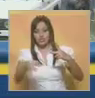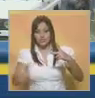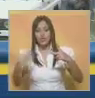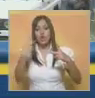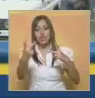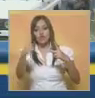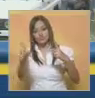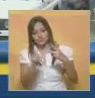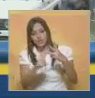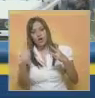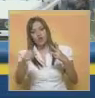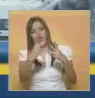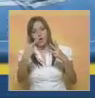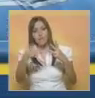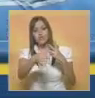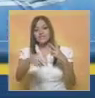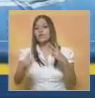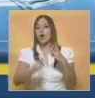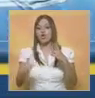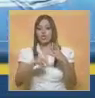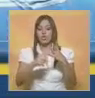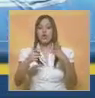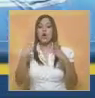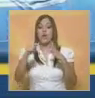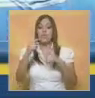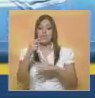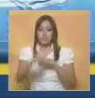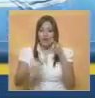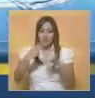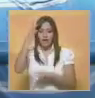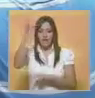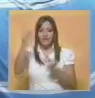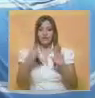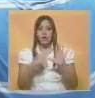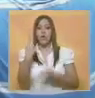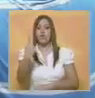Naguanagua, 2 en el municipio Libertador, 2 en Puerto Cabello y 1 en el municipio Miranda.